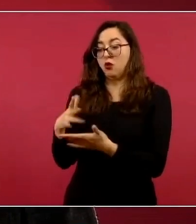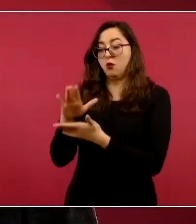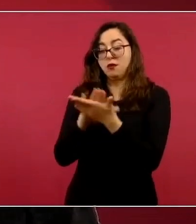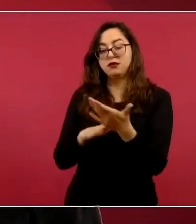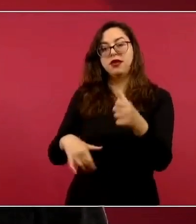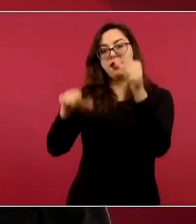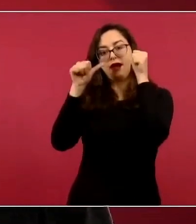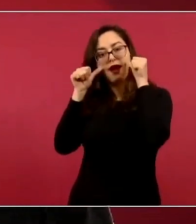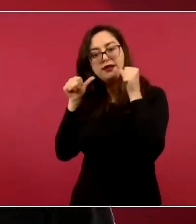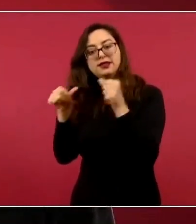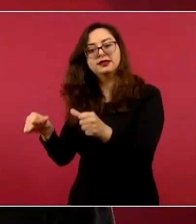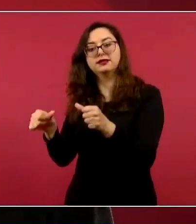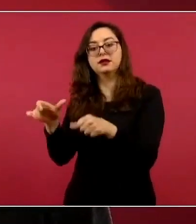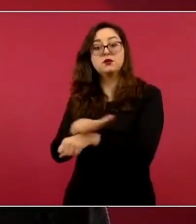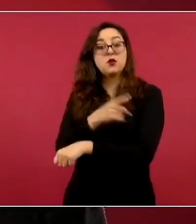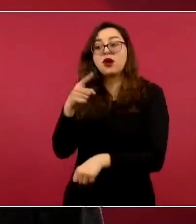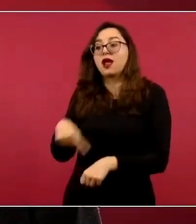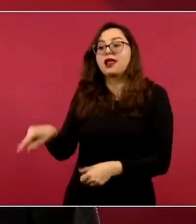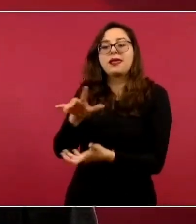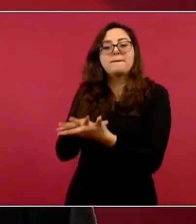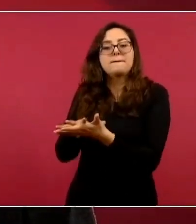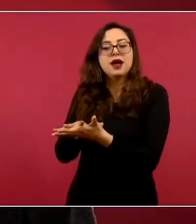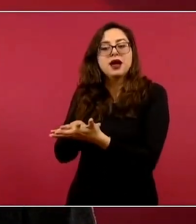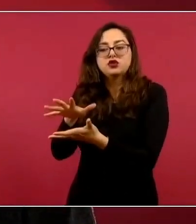que son la mayoría.